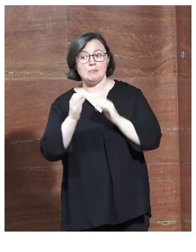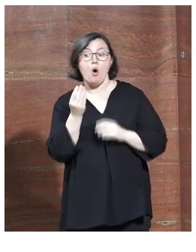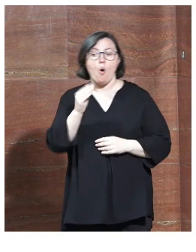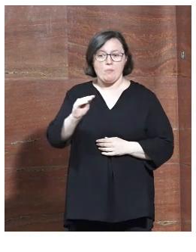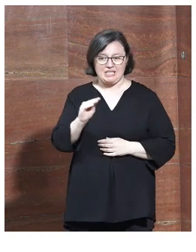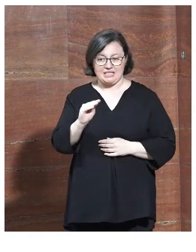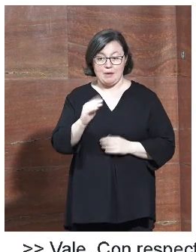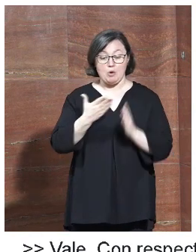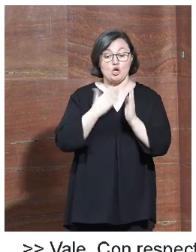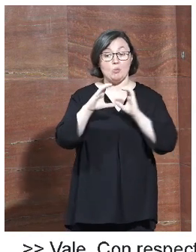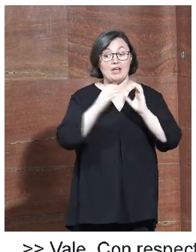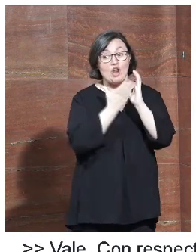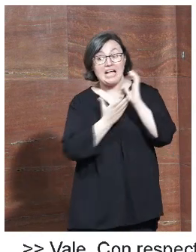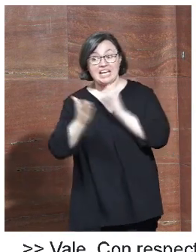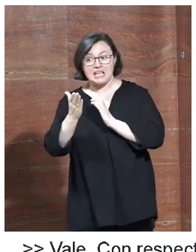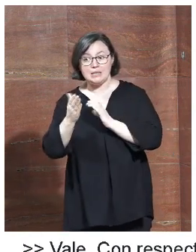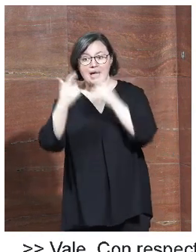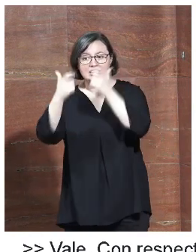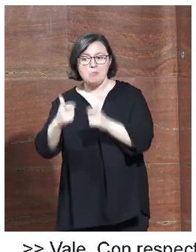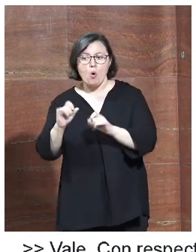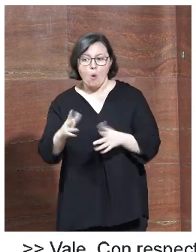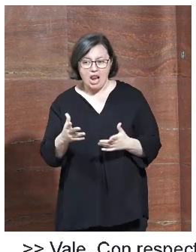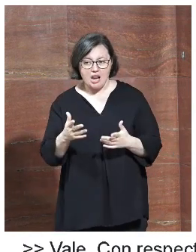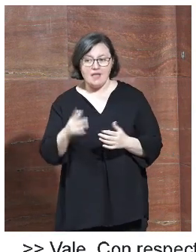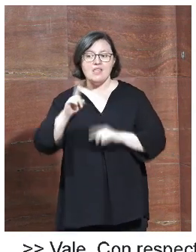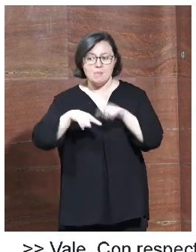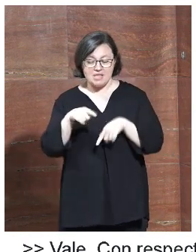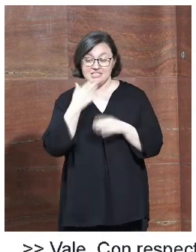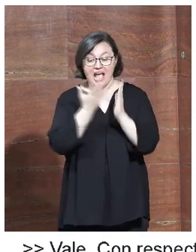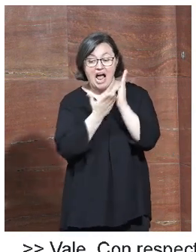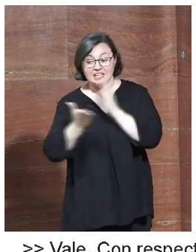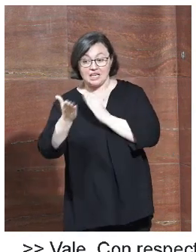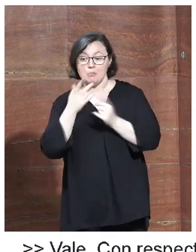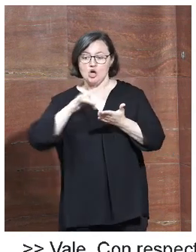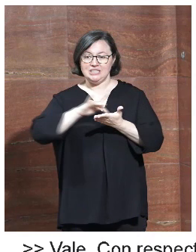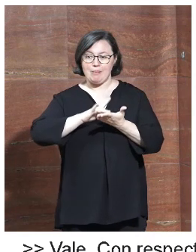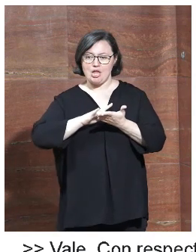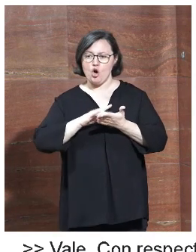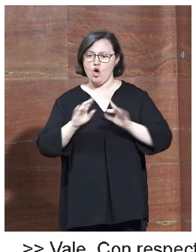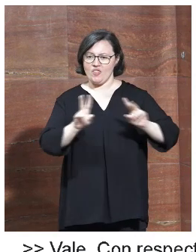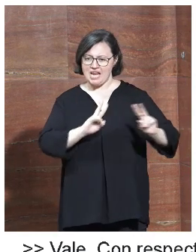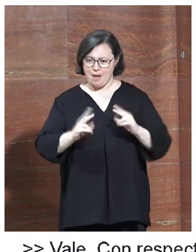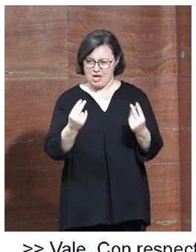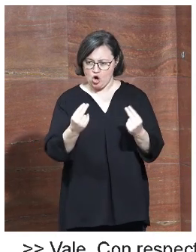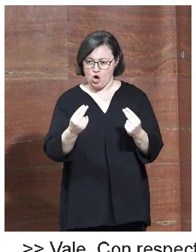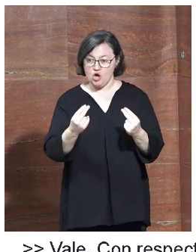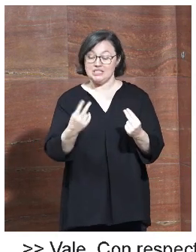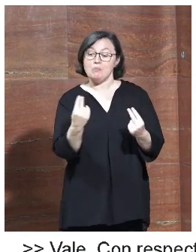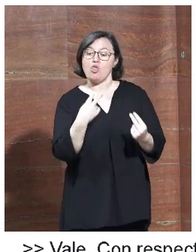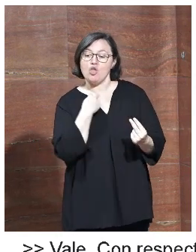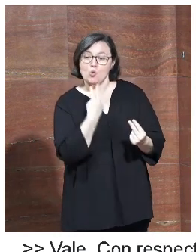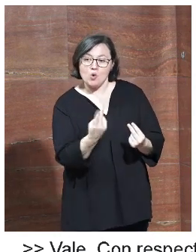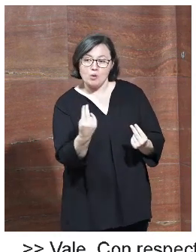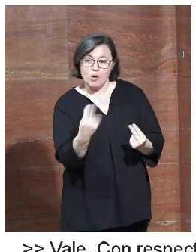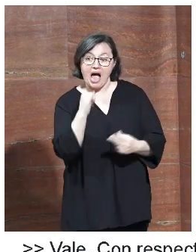de la alternativa, ¿cuál de ellas? Porque si utiliza alternativa por tablero dinámico donde haya un sintetizador de voz